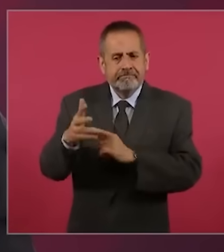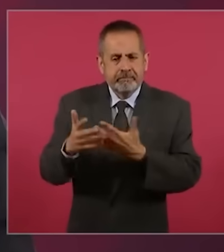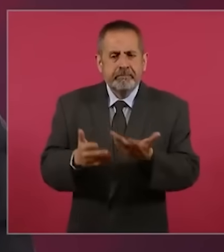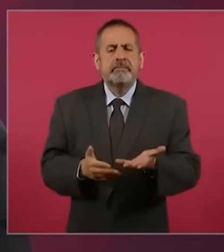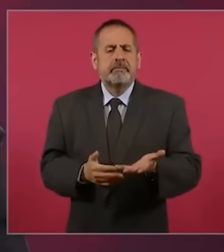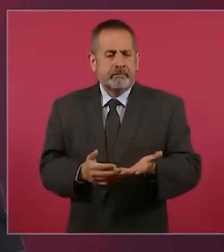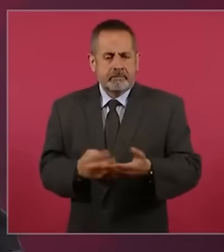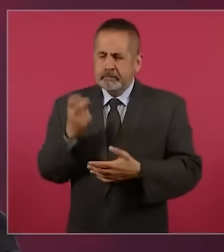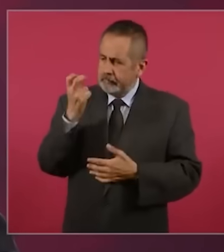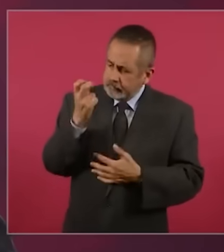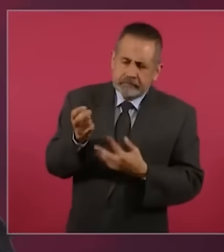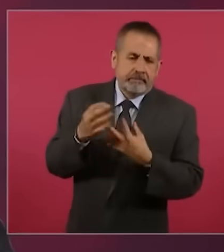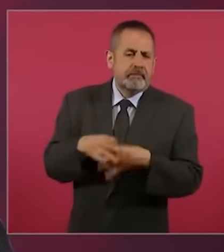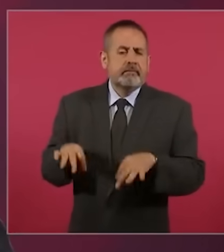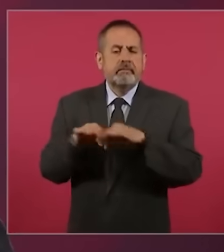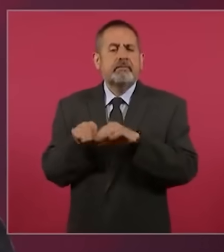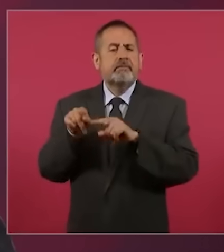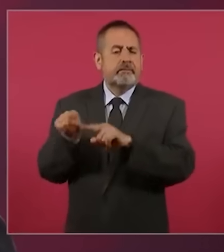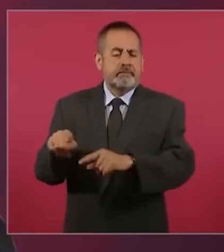Eso es lo importante.